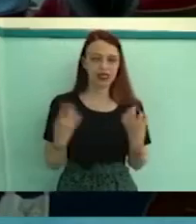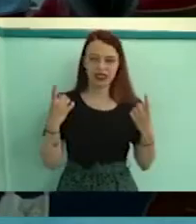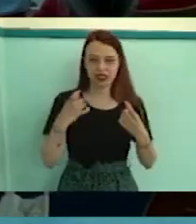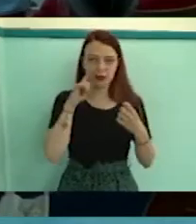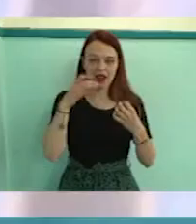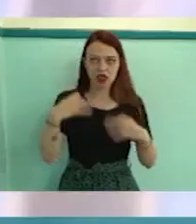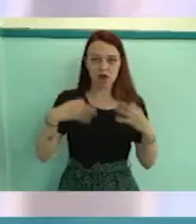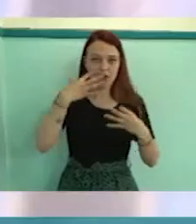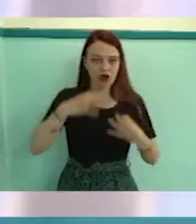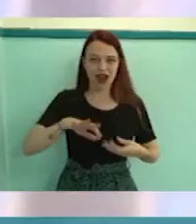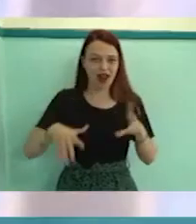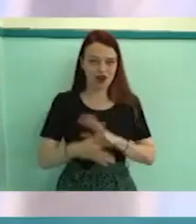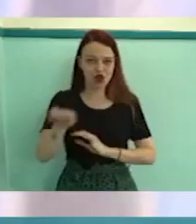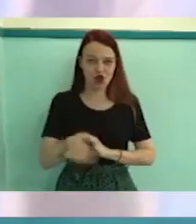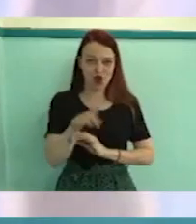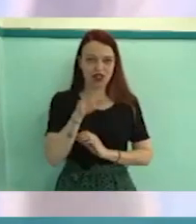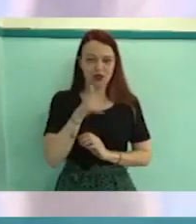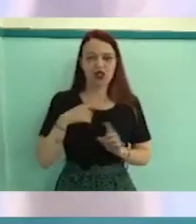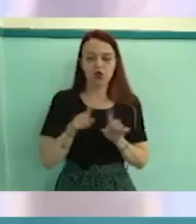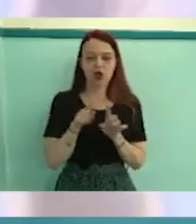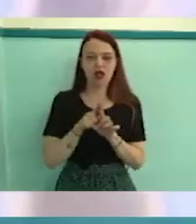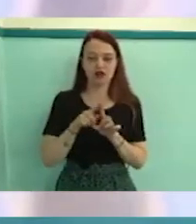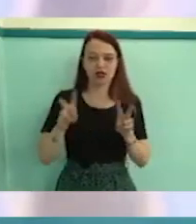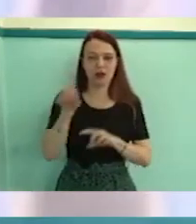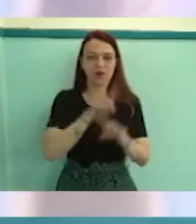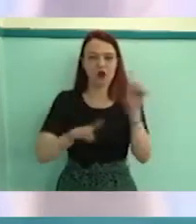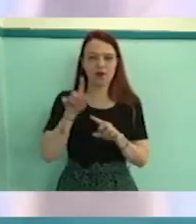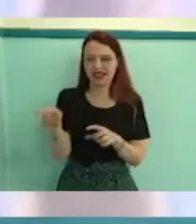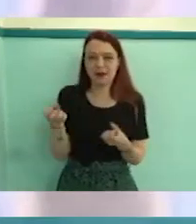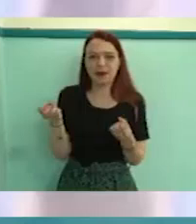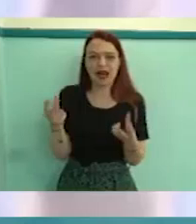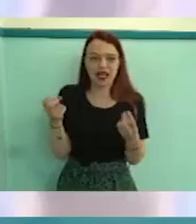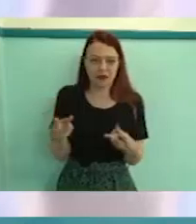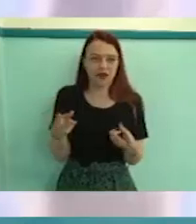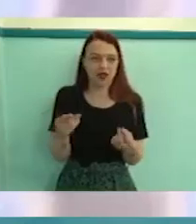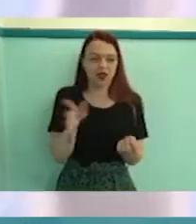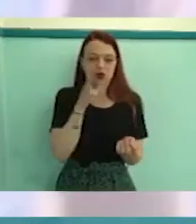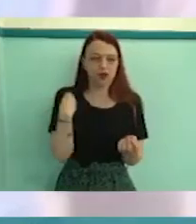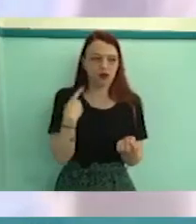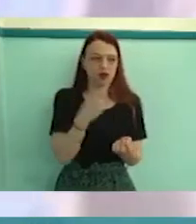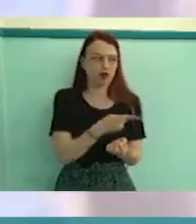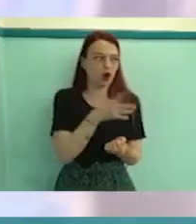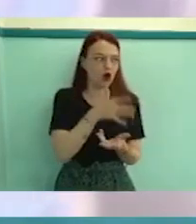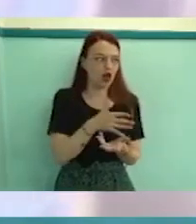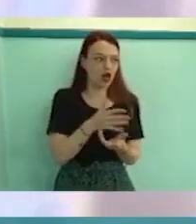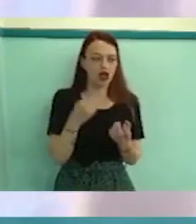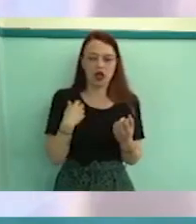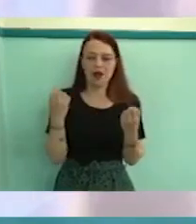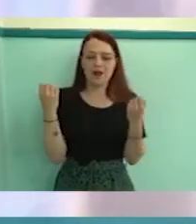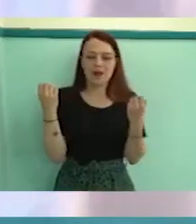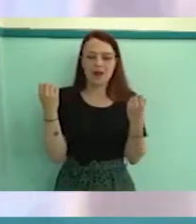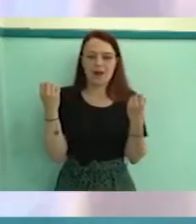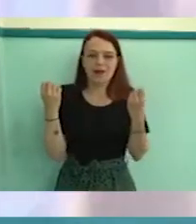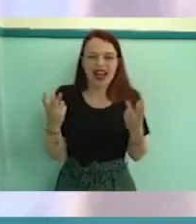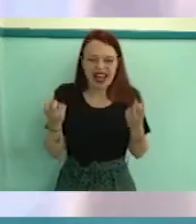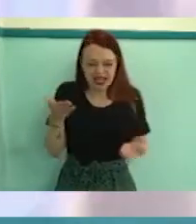claro es que la movida aquí es o sea como siempre el para qué no O sea para o sea por ejemplo en este sitio que estás tú por ejemplo no es como vale Para qué me hacen pensarme